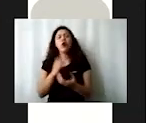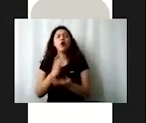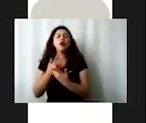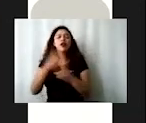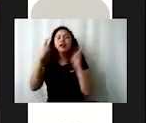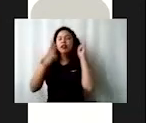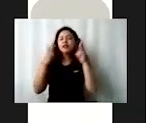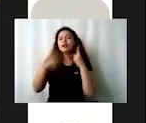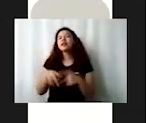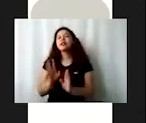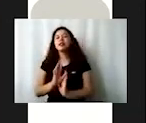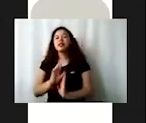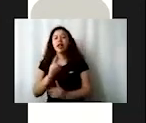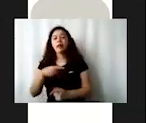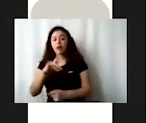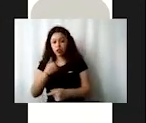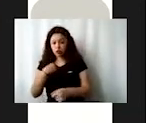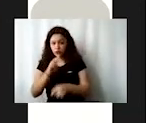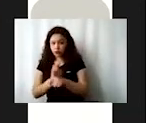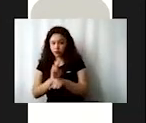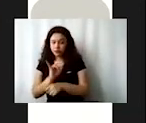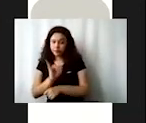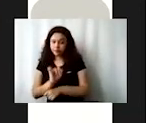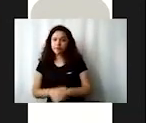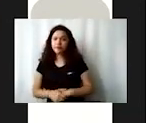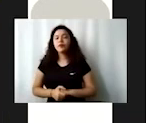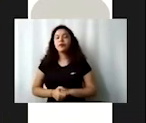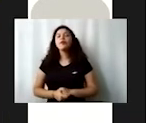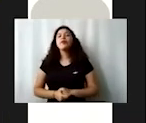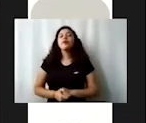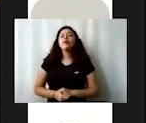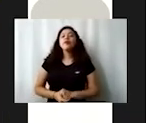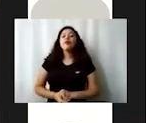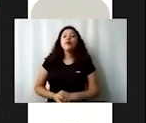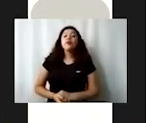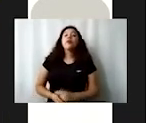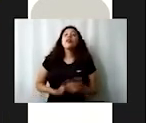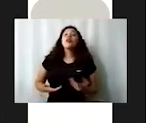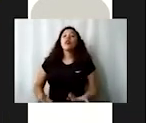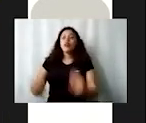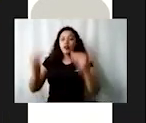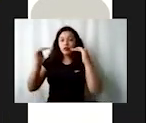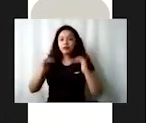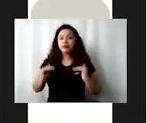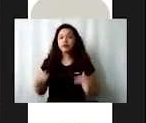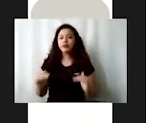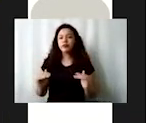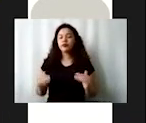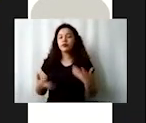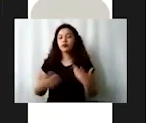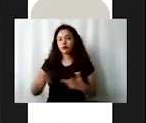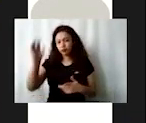está realizando el trabajador. Bueno, después de haber observado o dado a conocer